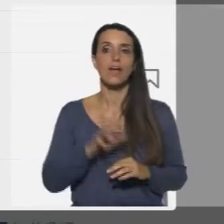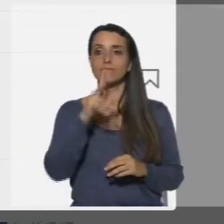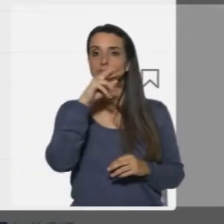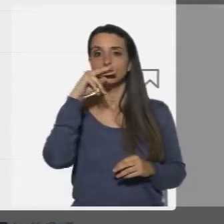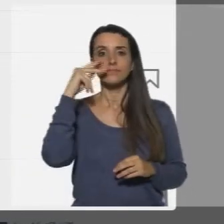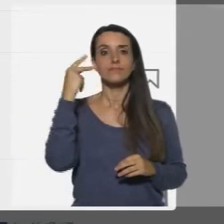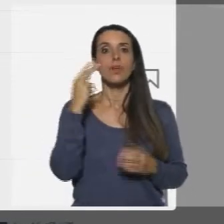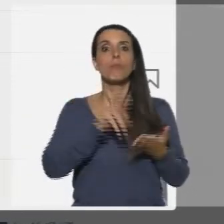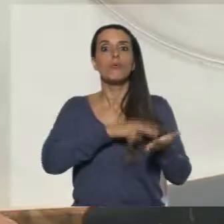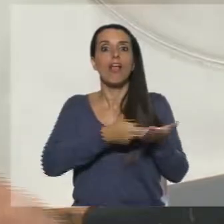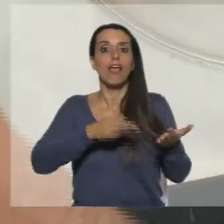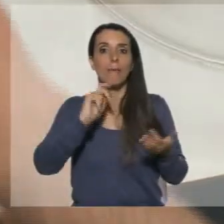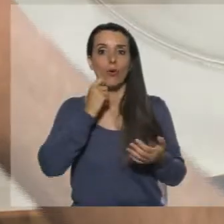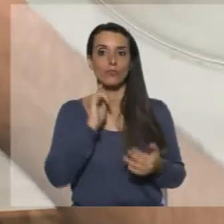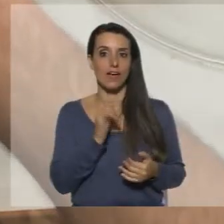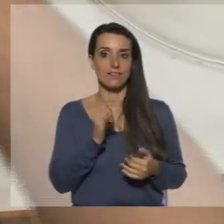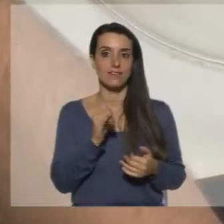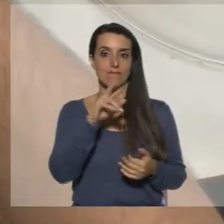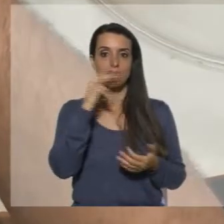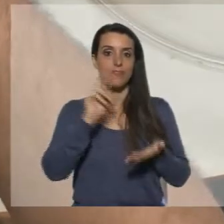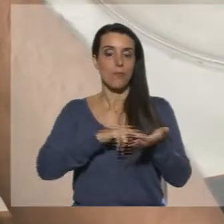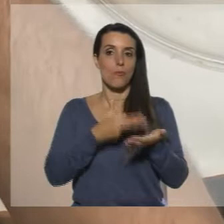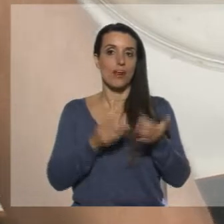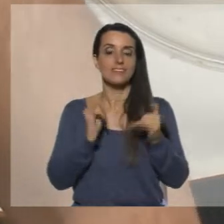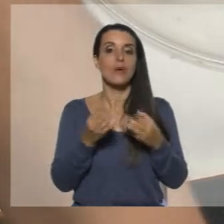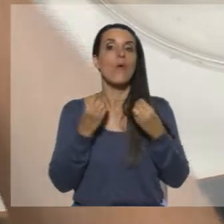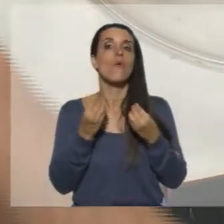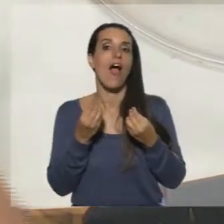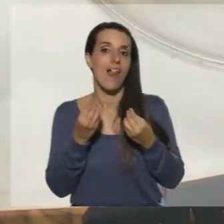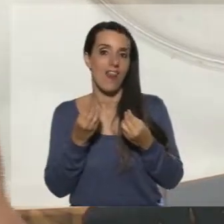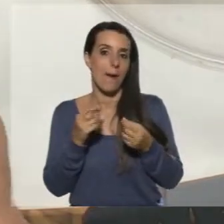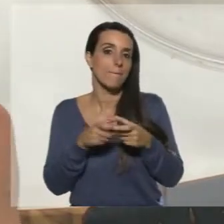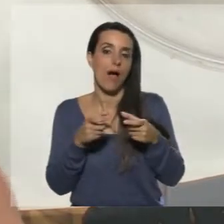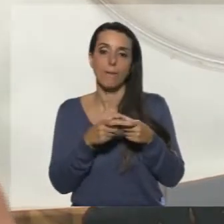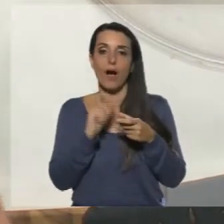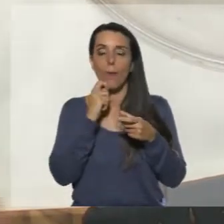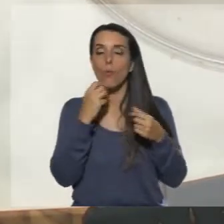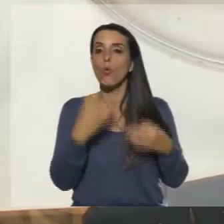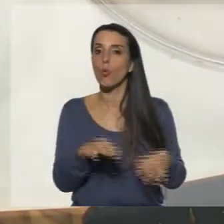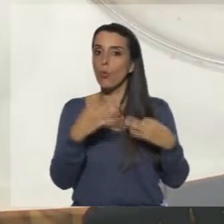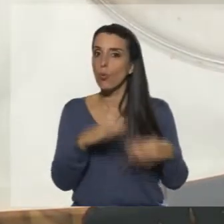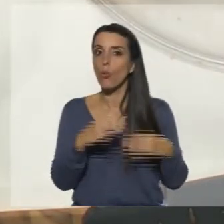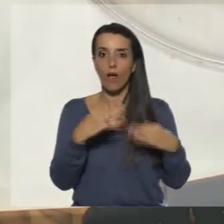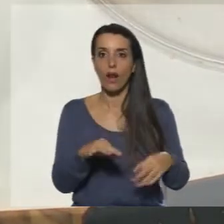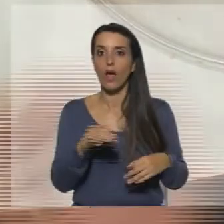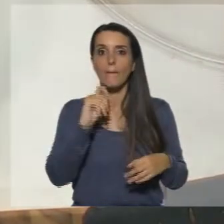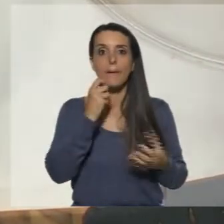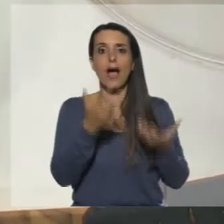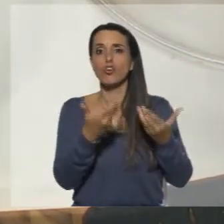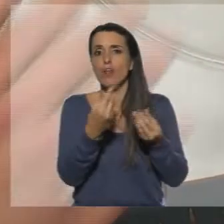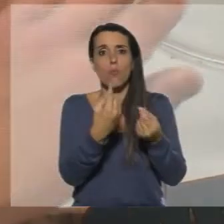se resiente desde acá. Sí, qué generosa la papa, ¿no? Sí, la verdad. A mí me encanta. Papa